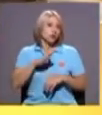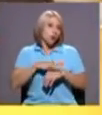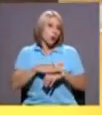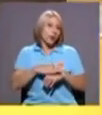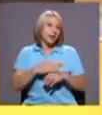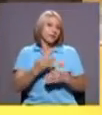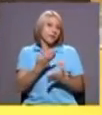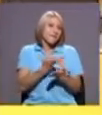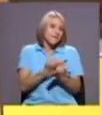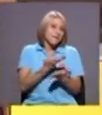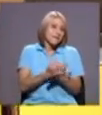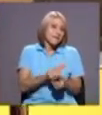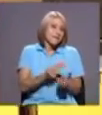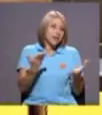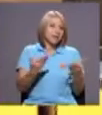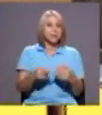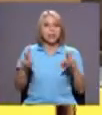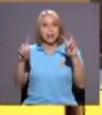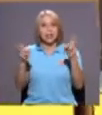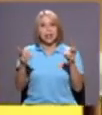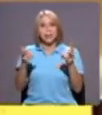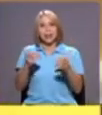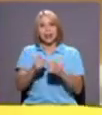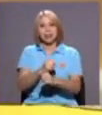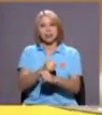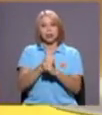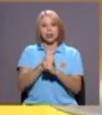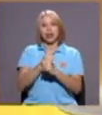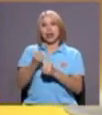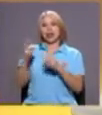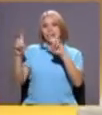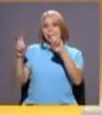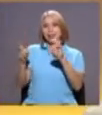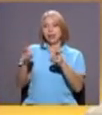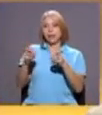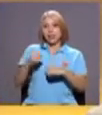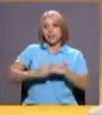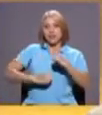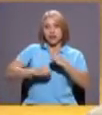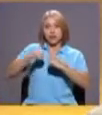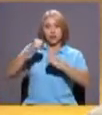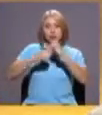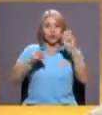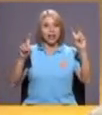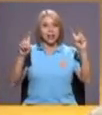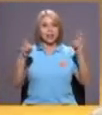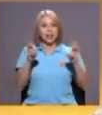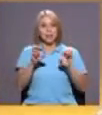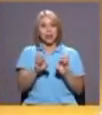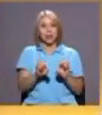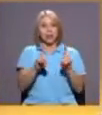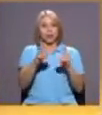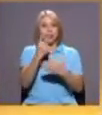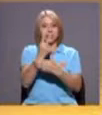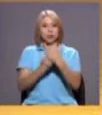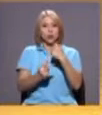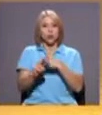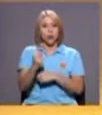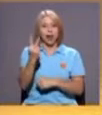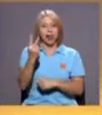fiscal, el tema de seguridad, el tema de infraestructura, el tema de educación dual.